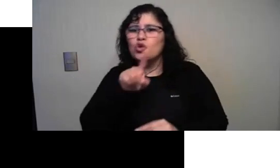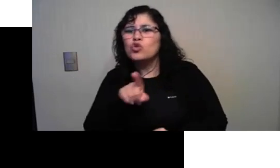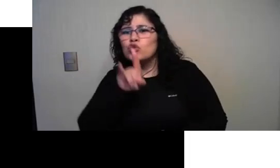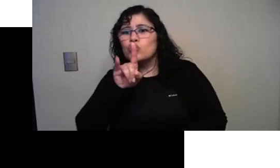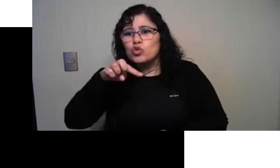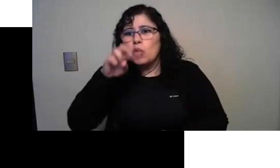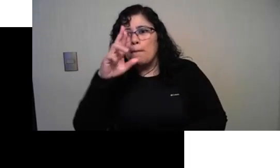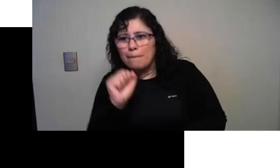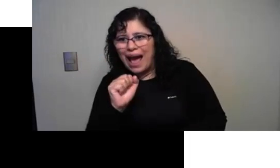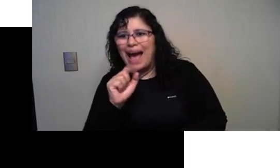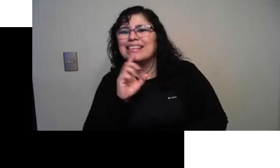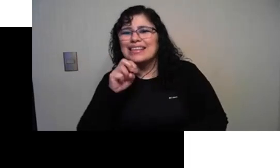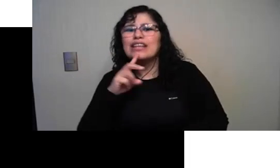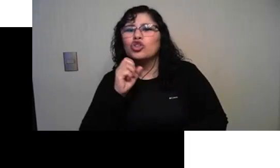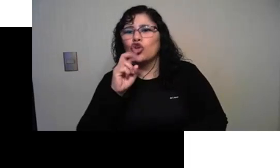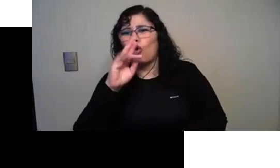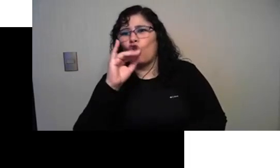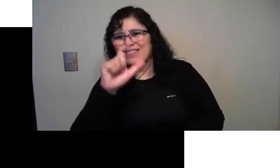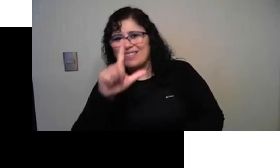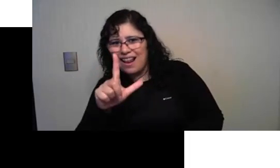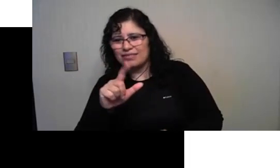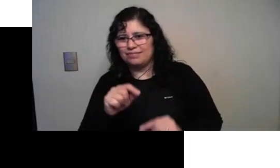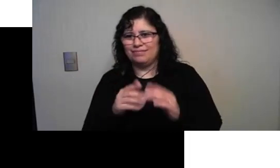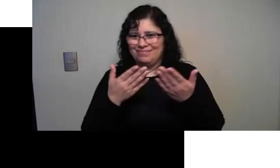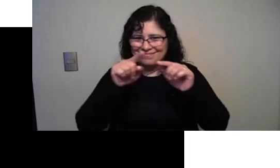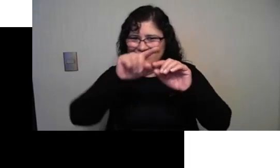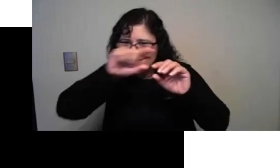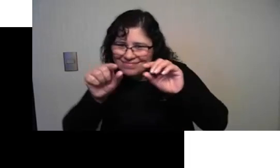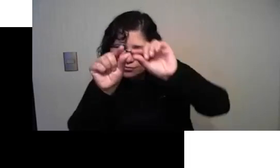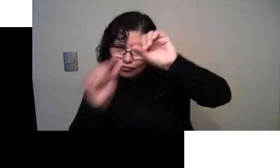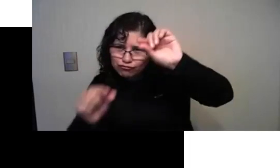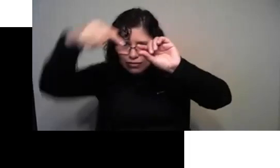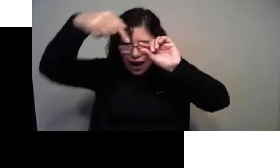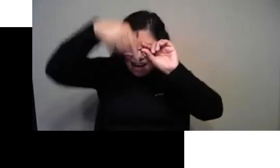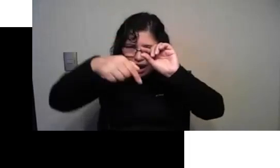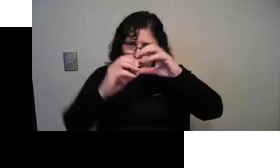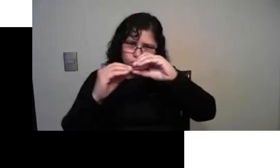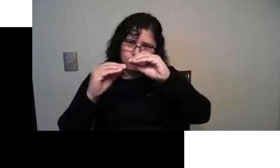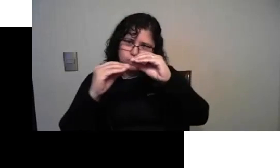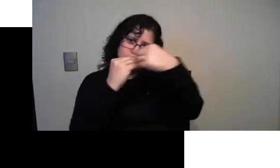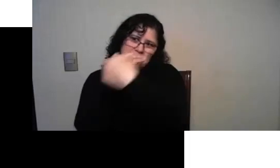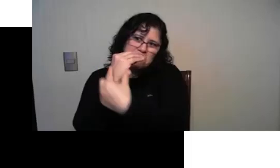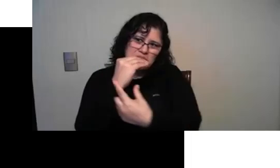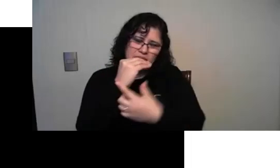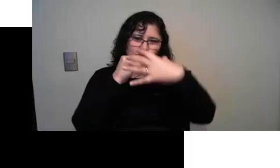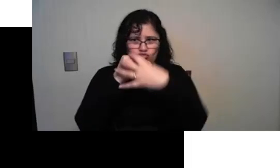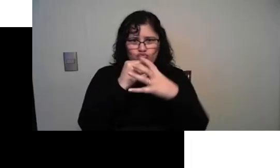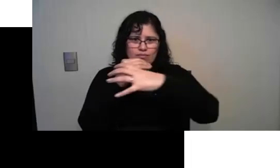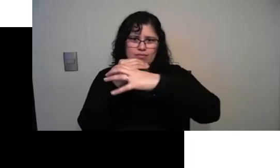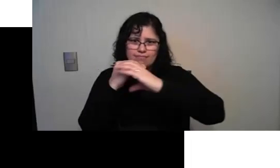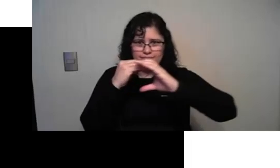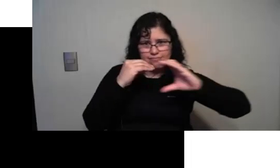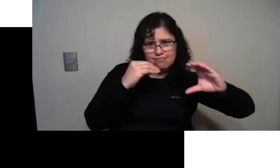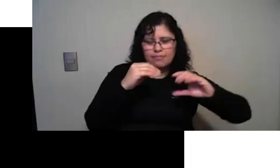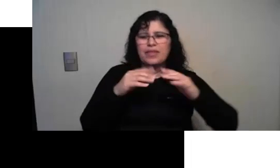estar sobre este tentorio. Es una forma de clasificarlas y estudiarlas también, ¿ya? Entonces todo lo que está